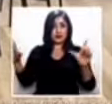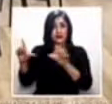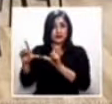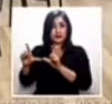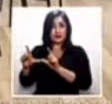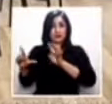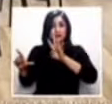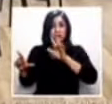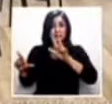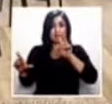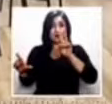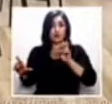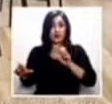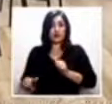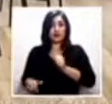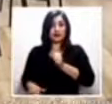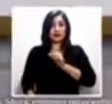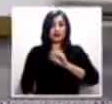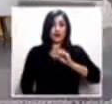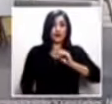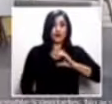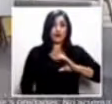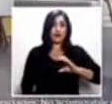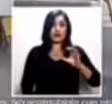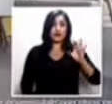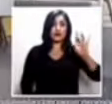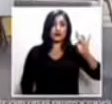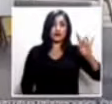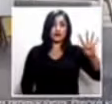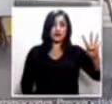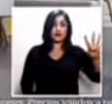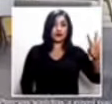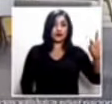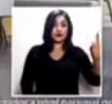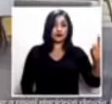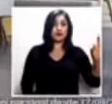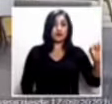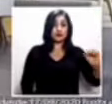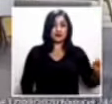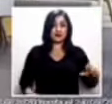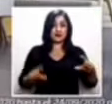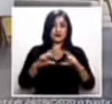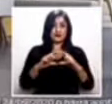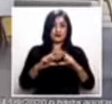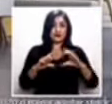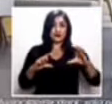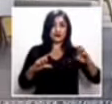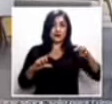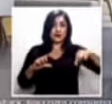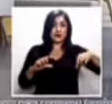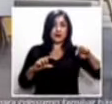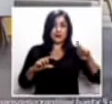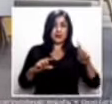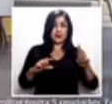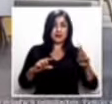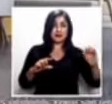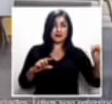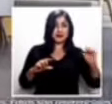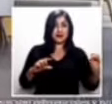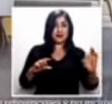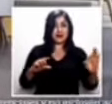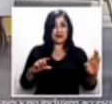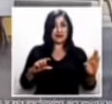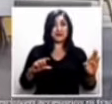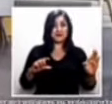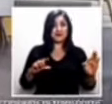d artagnan a sólo 599 190 televisor smart full hd de 43 pulgadas a 11 849 soles exclusivos con